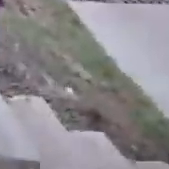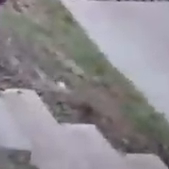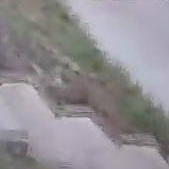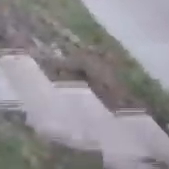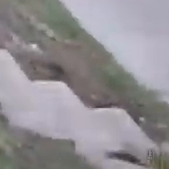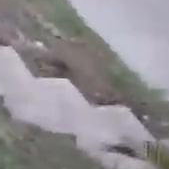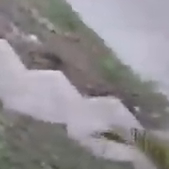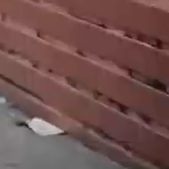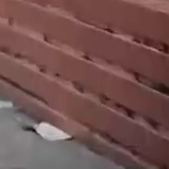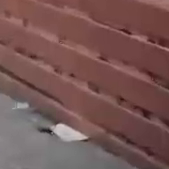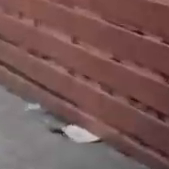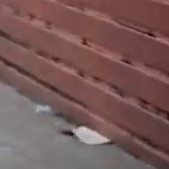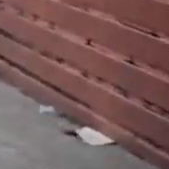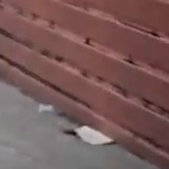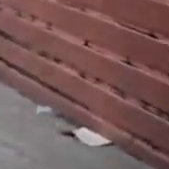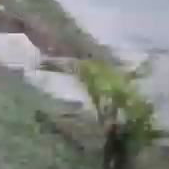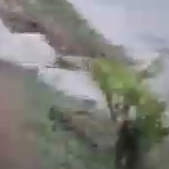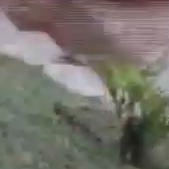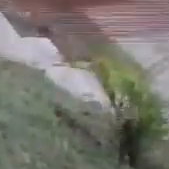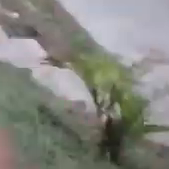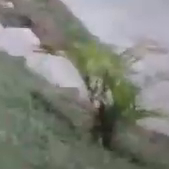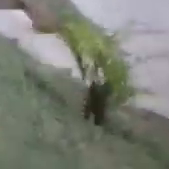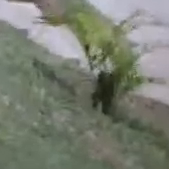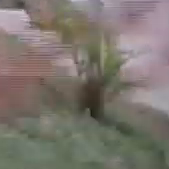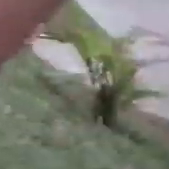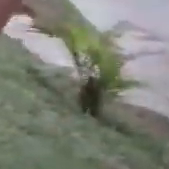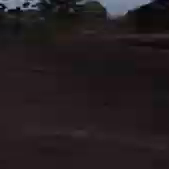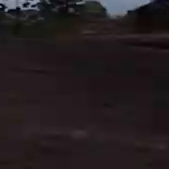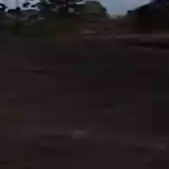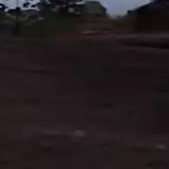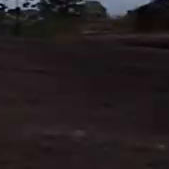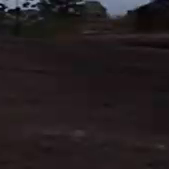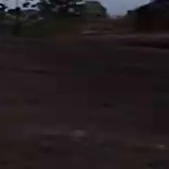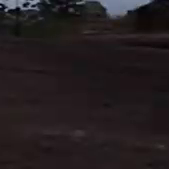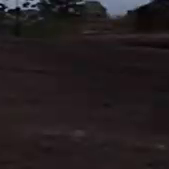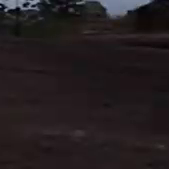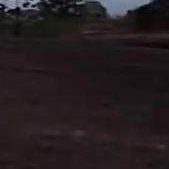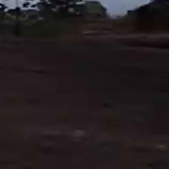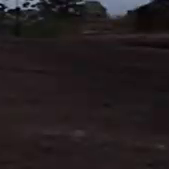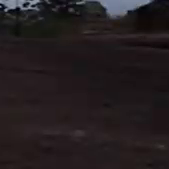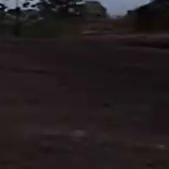que una posición se defiende con palabras, con trabajo y berraquera y no apuntando con un arma. ¡Olé!